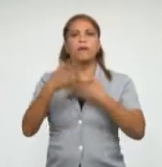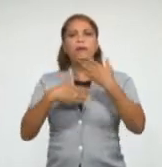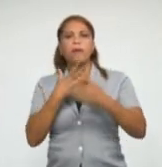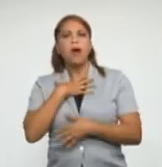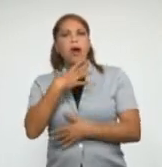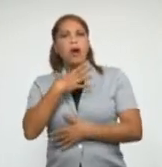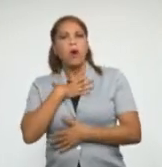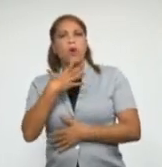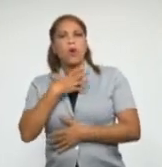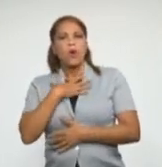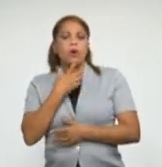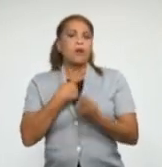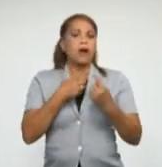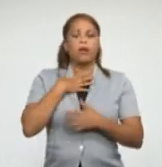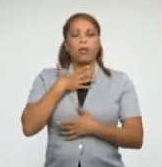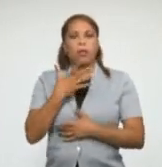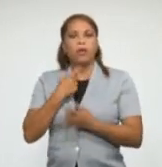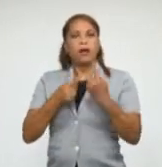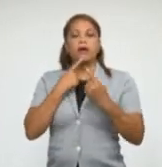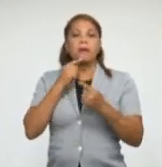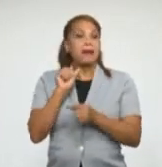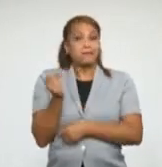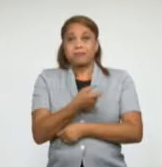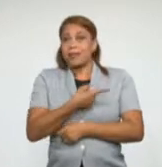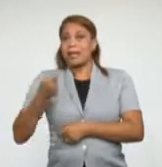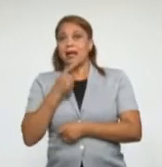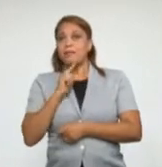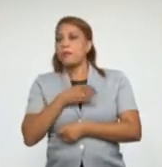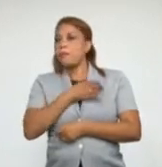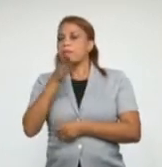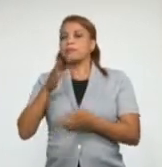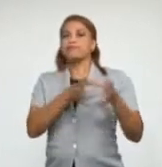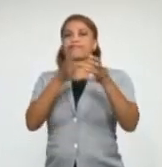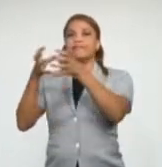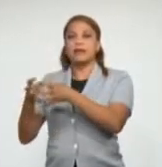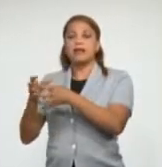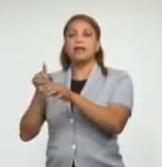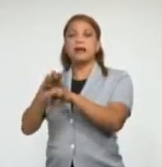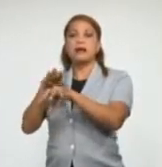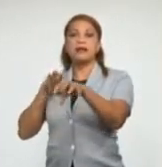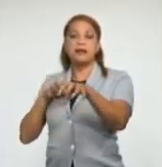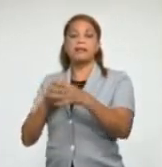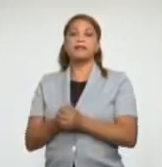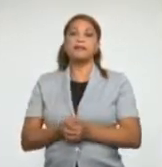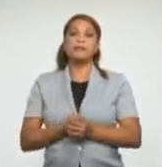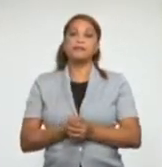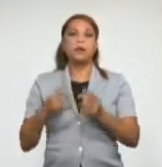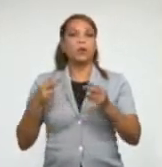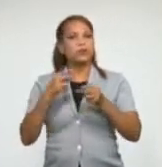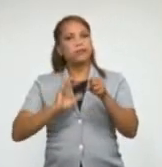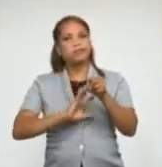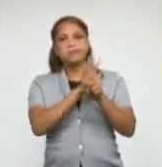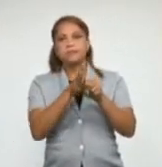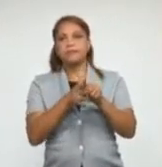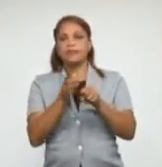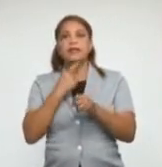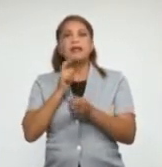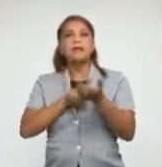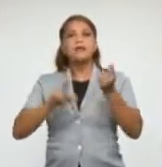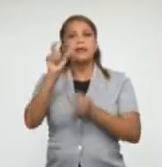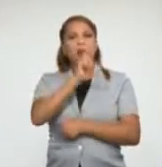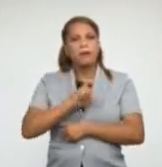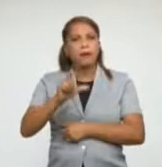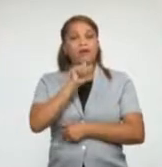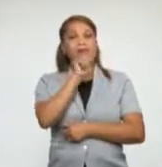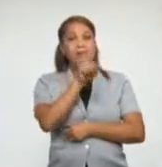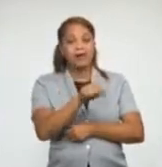oportunamente que estas personas puedan ser aisladas y poder cortar la transmisión. En la ciudad de Camagüey, una de las más pobladas de Cuba, con cifras alarmantes